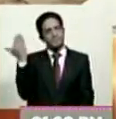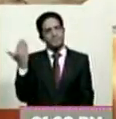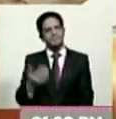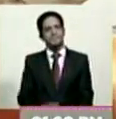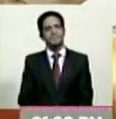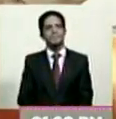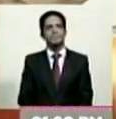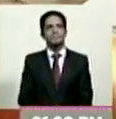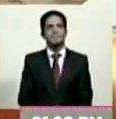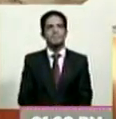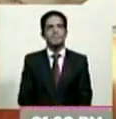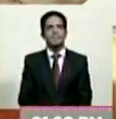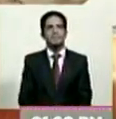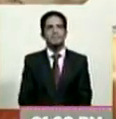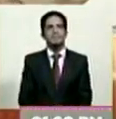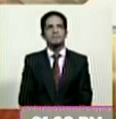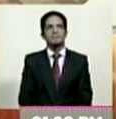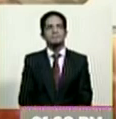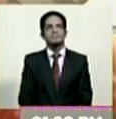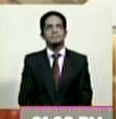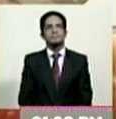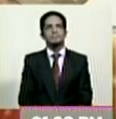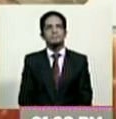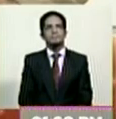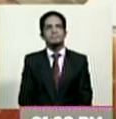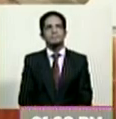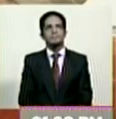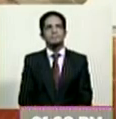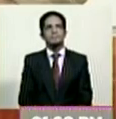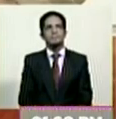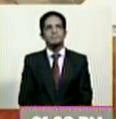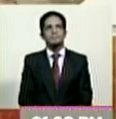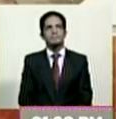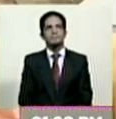detalles de lo que allí ocurre. Marbe, adelante, feliz tarde.